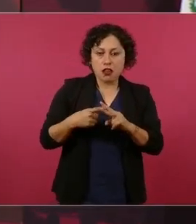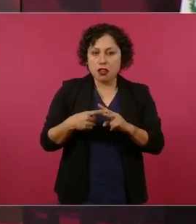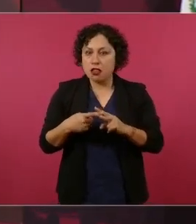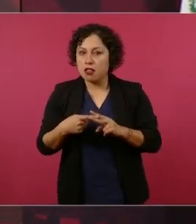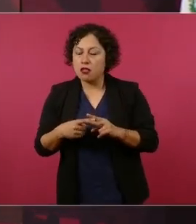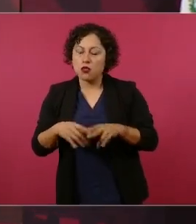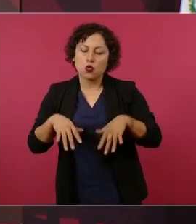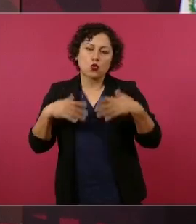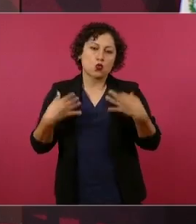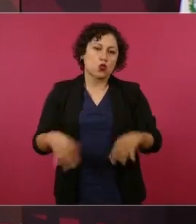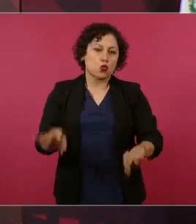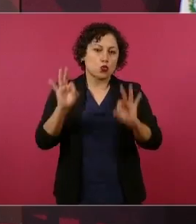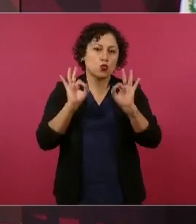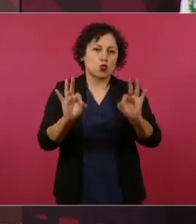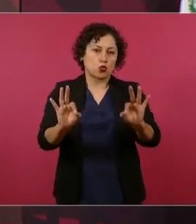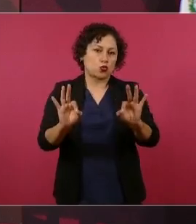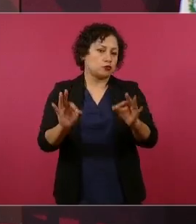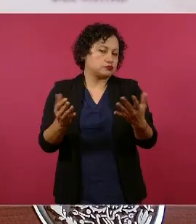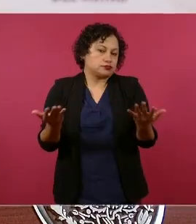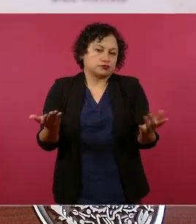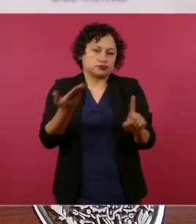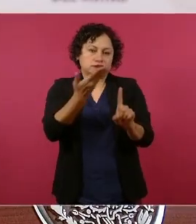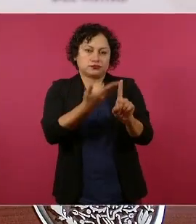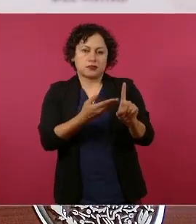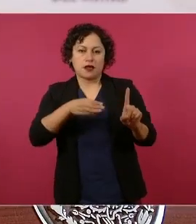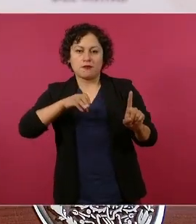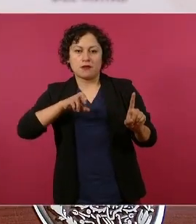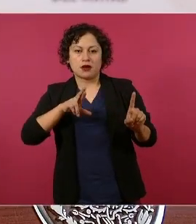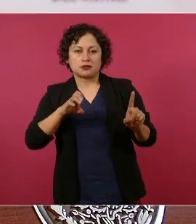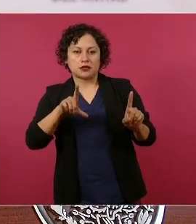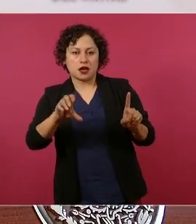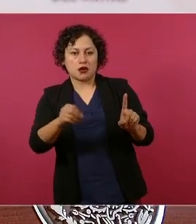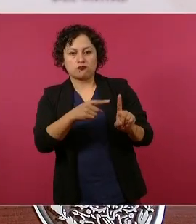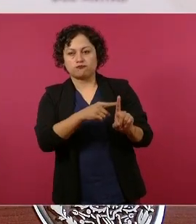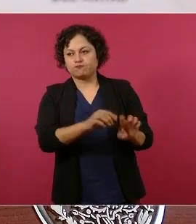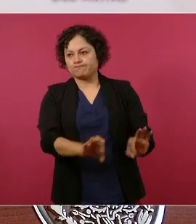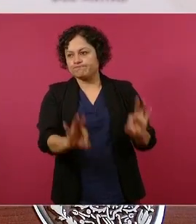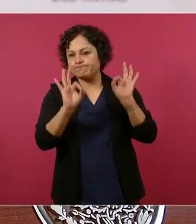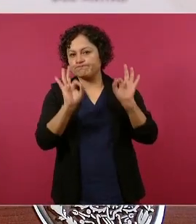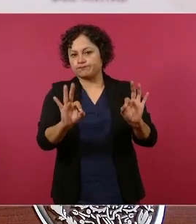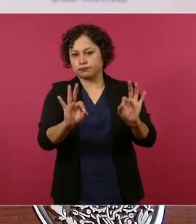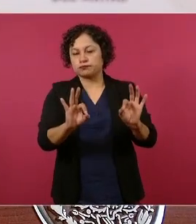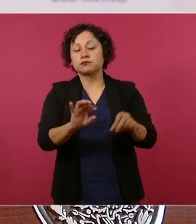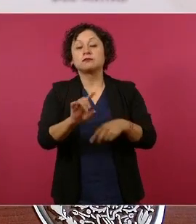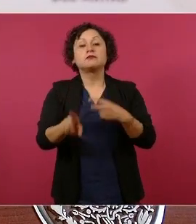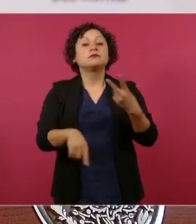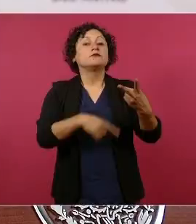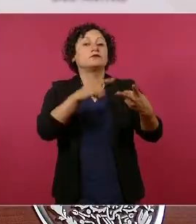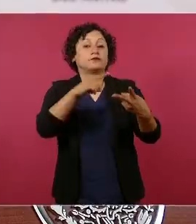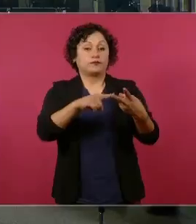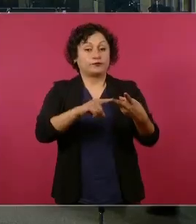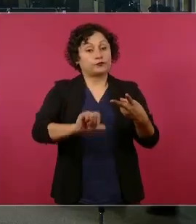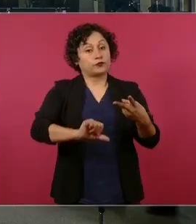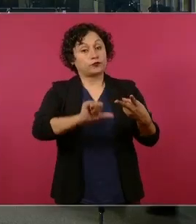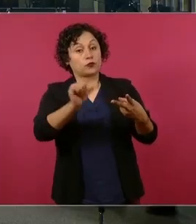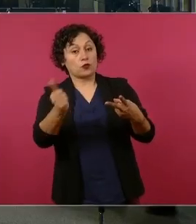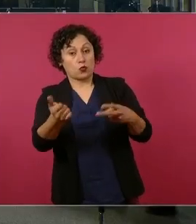Entonces, de primera, Marcelo, el secretario de